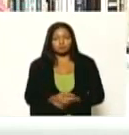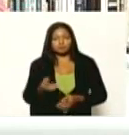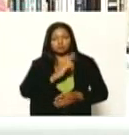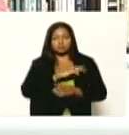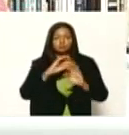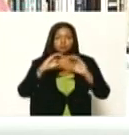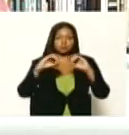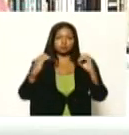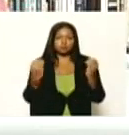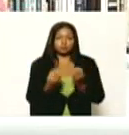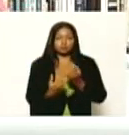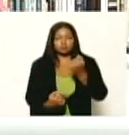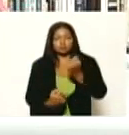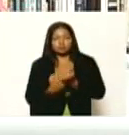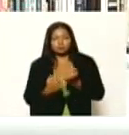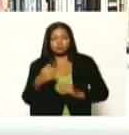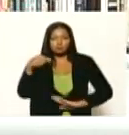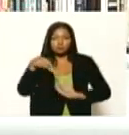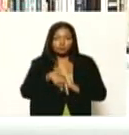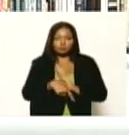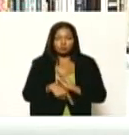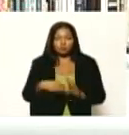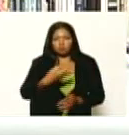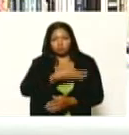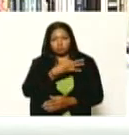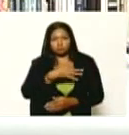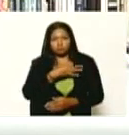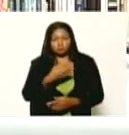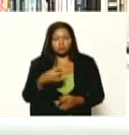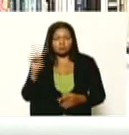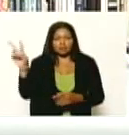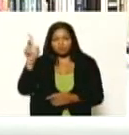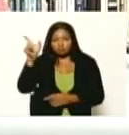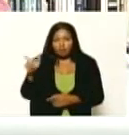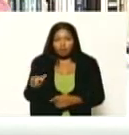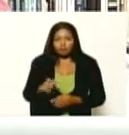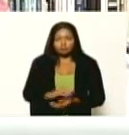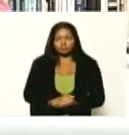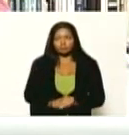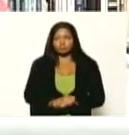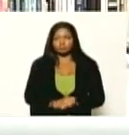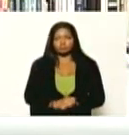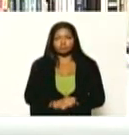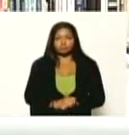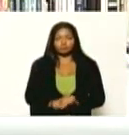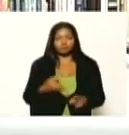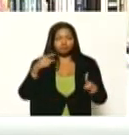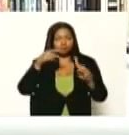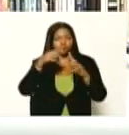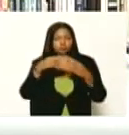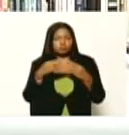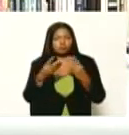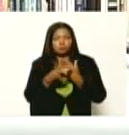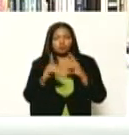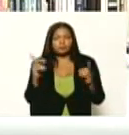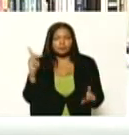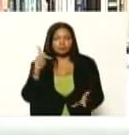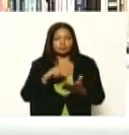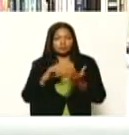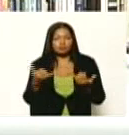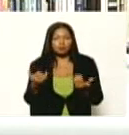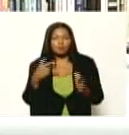la base, profunda de la sociedad venezolana, con un concepto democrático,